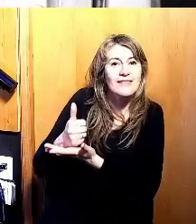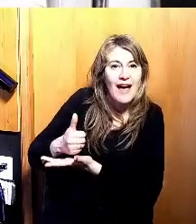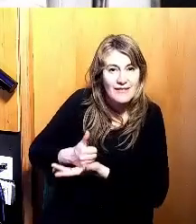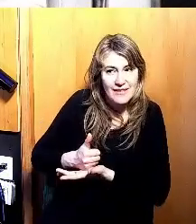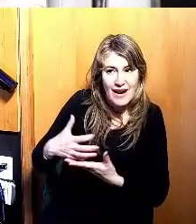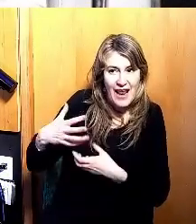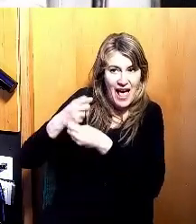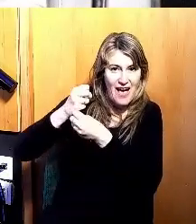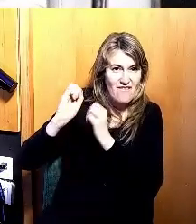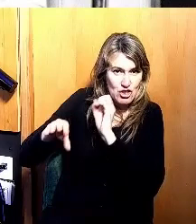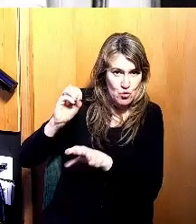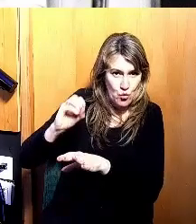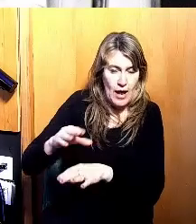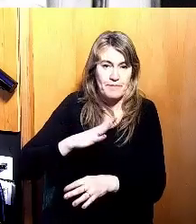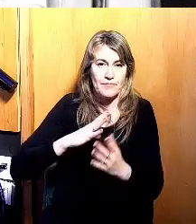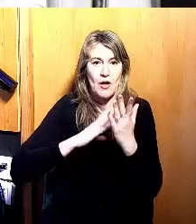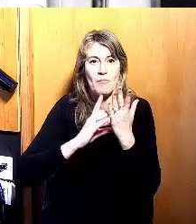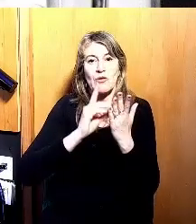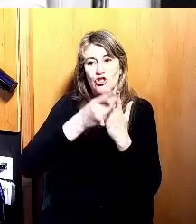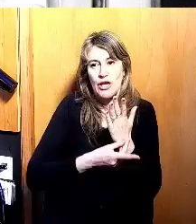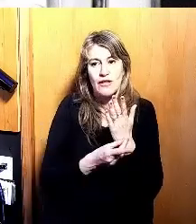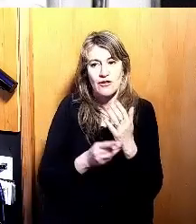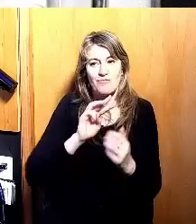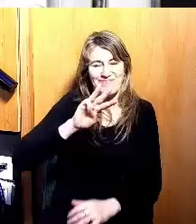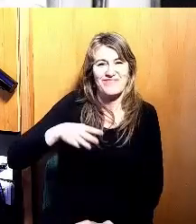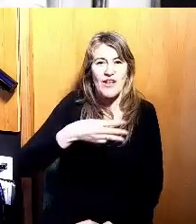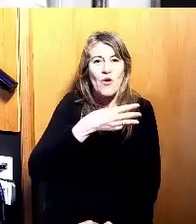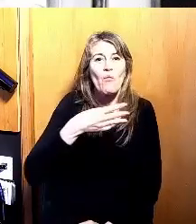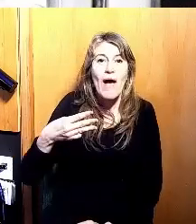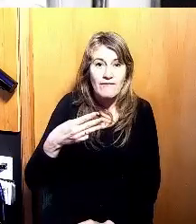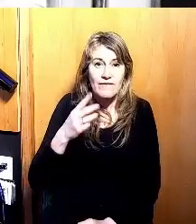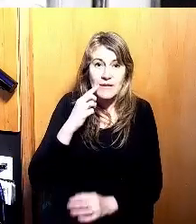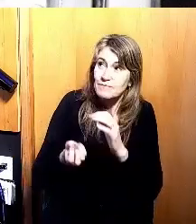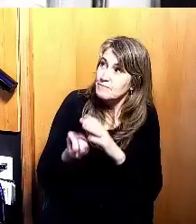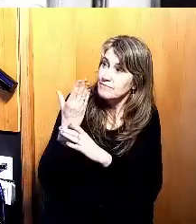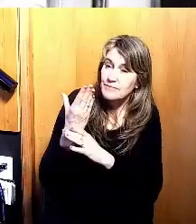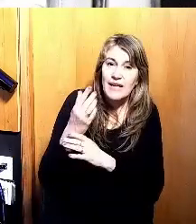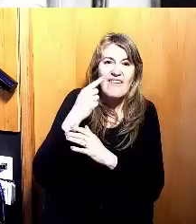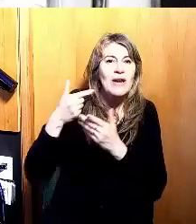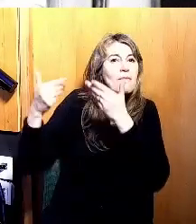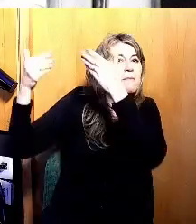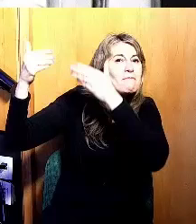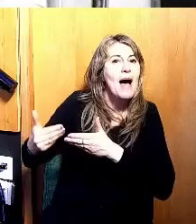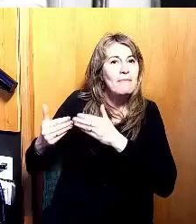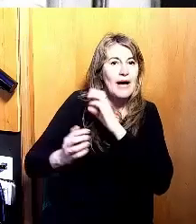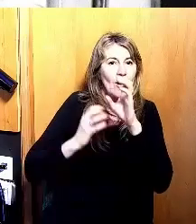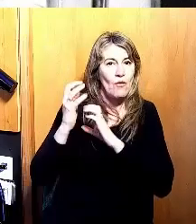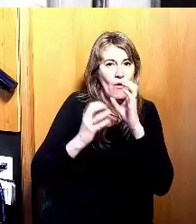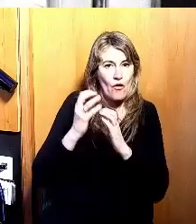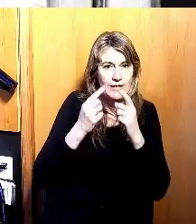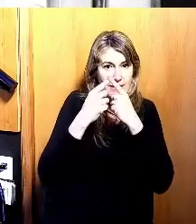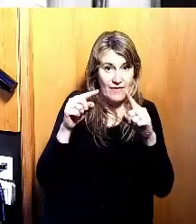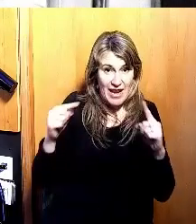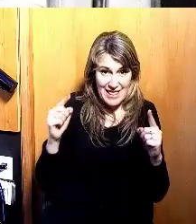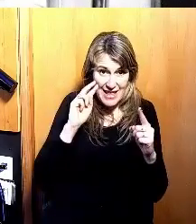El resultante es un proyecto que está cargado en nuestra página web, en donde en definitiva se empieza a ver este mapa, los diferentes colores tienen que ver